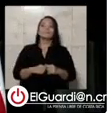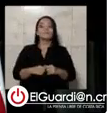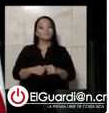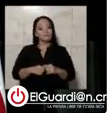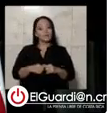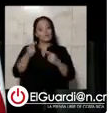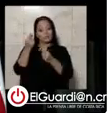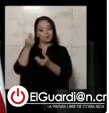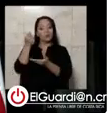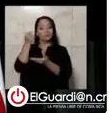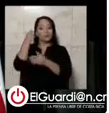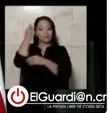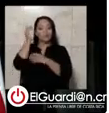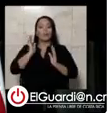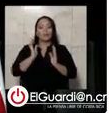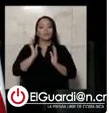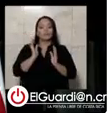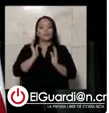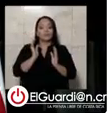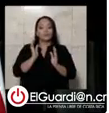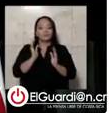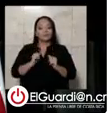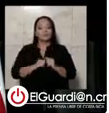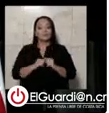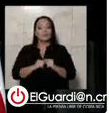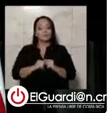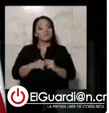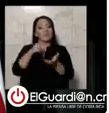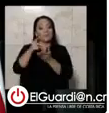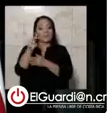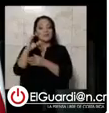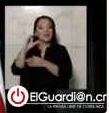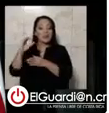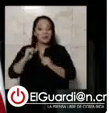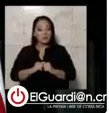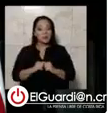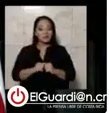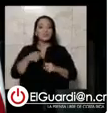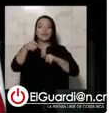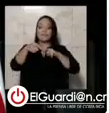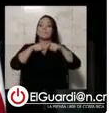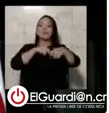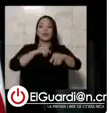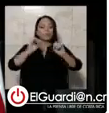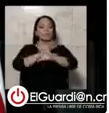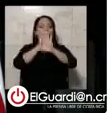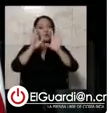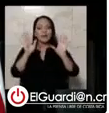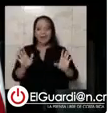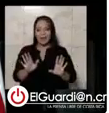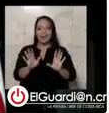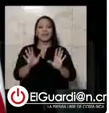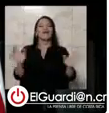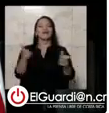del Estado, hasta donde yo sé, que pagan esos salarios, y hay una violación clara a